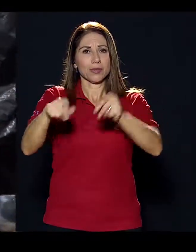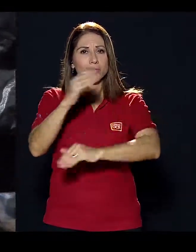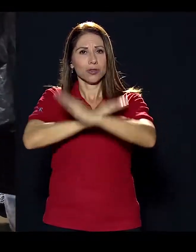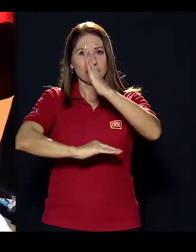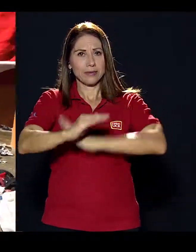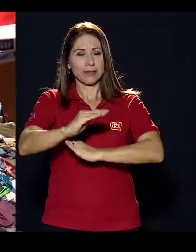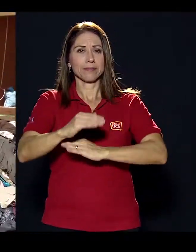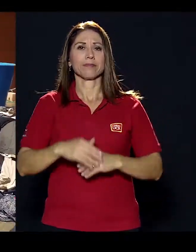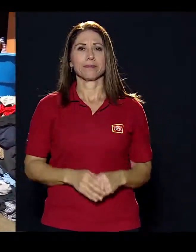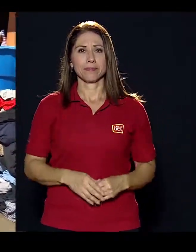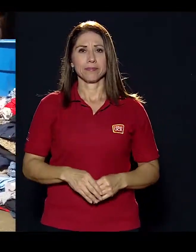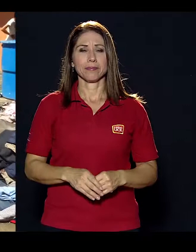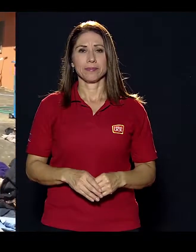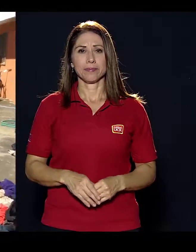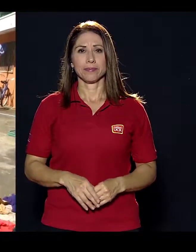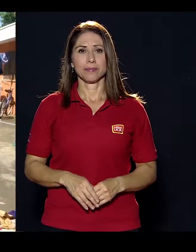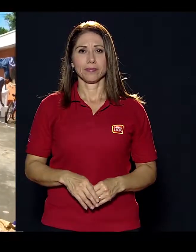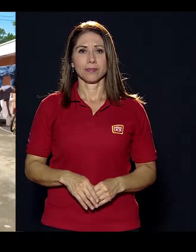con discapacidad.